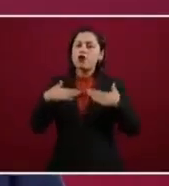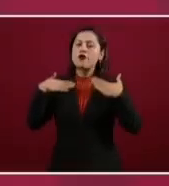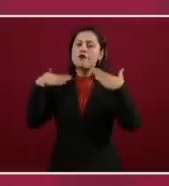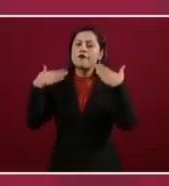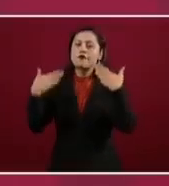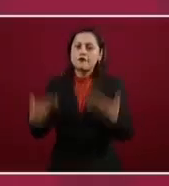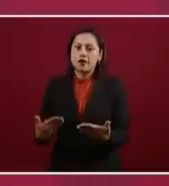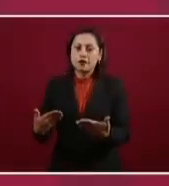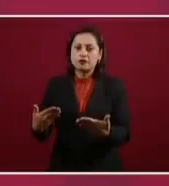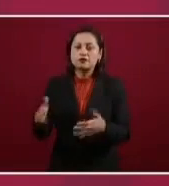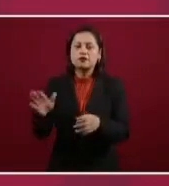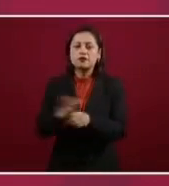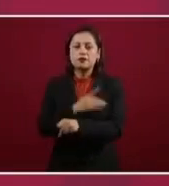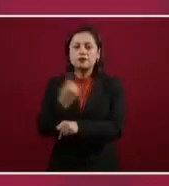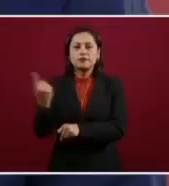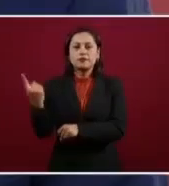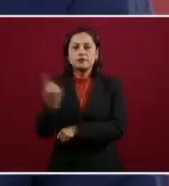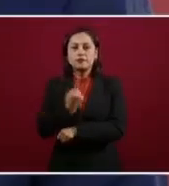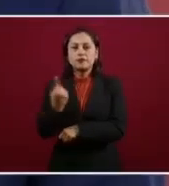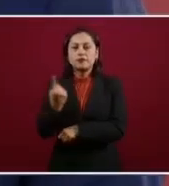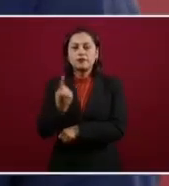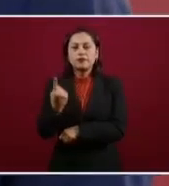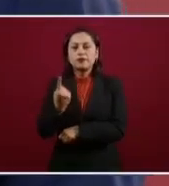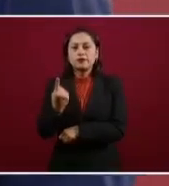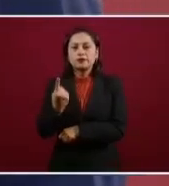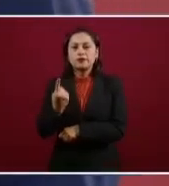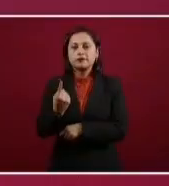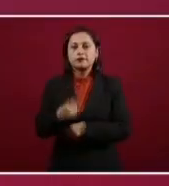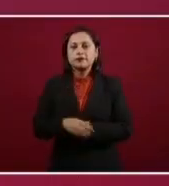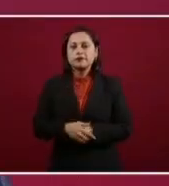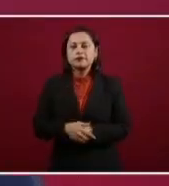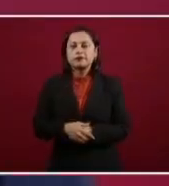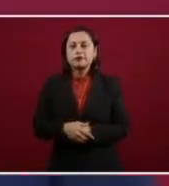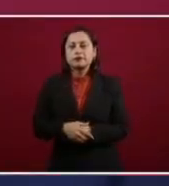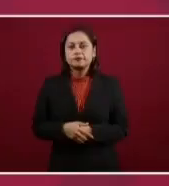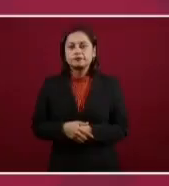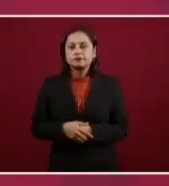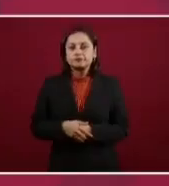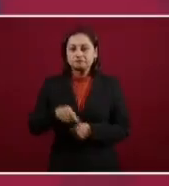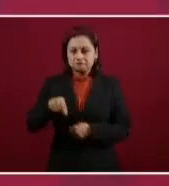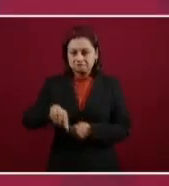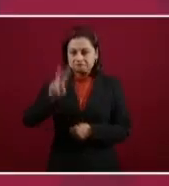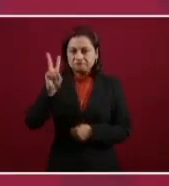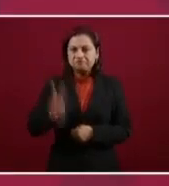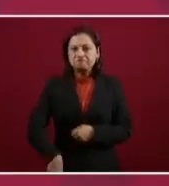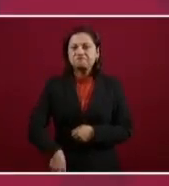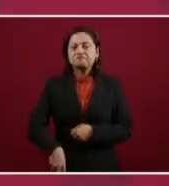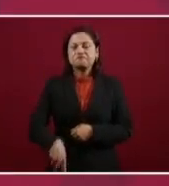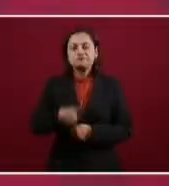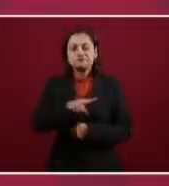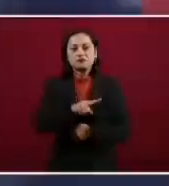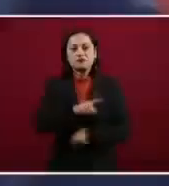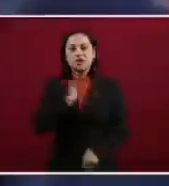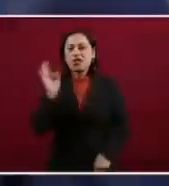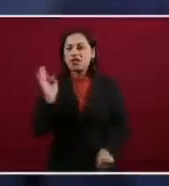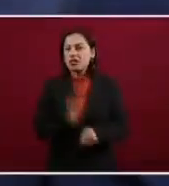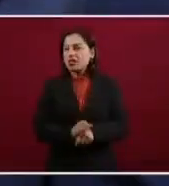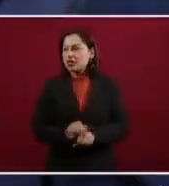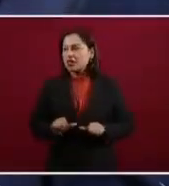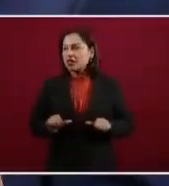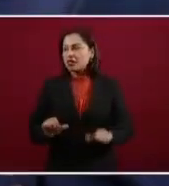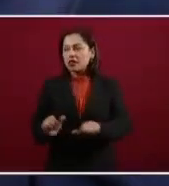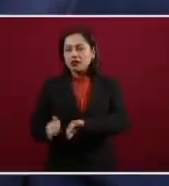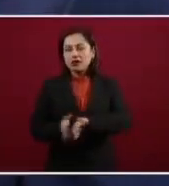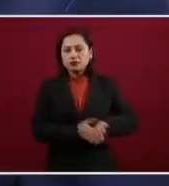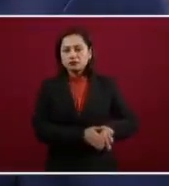hay límite no se protege a nadie entonces